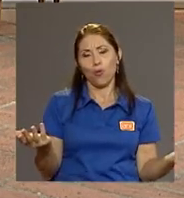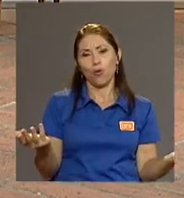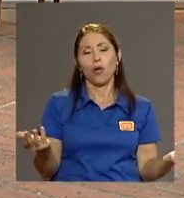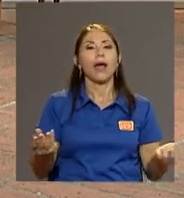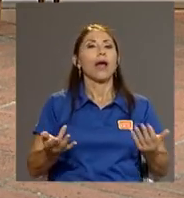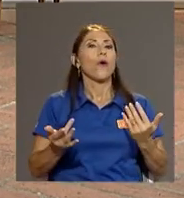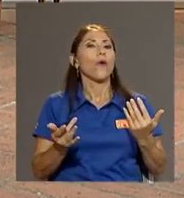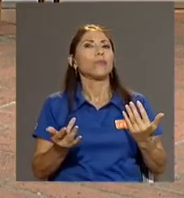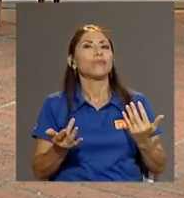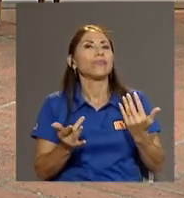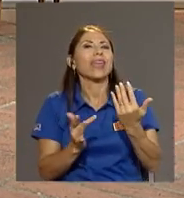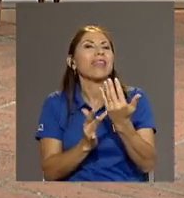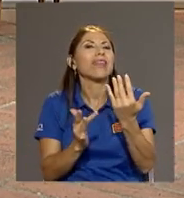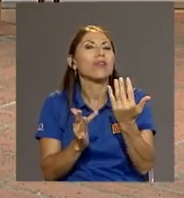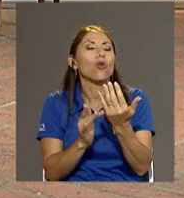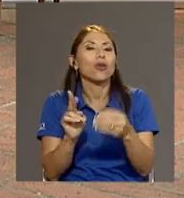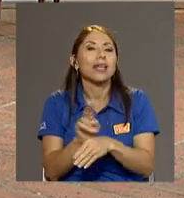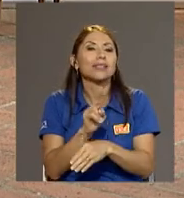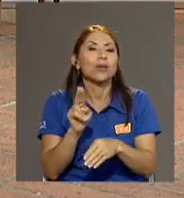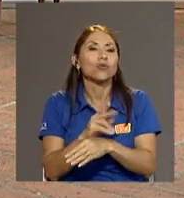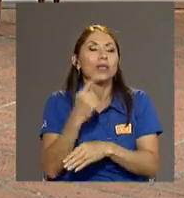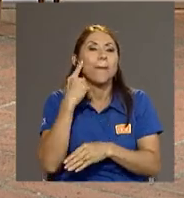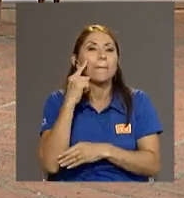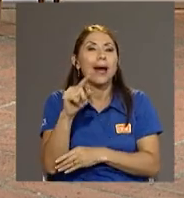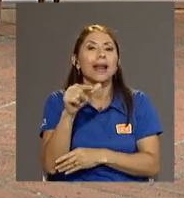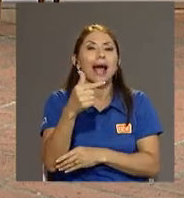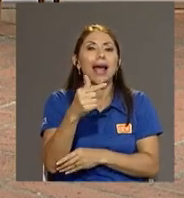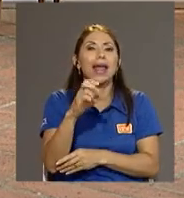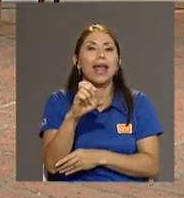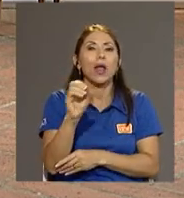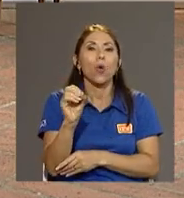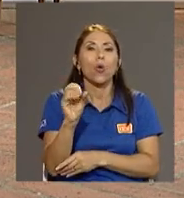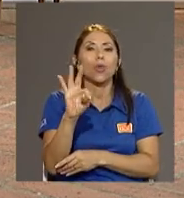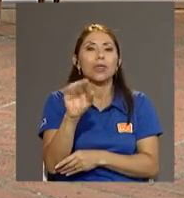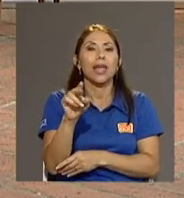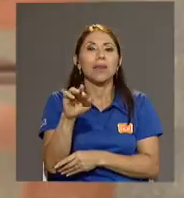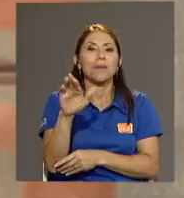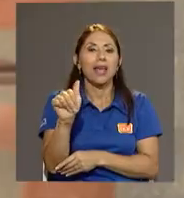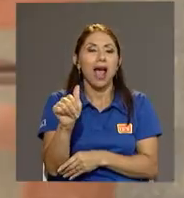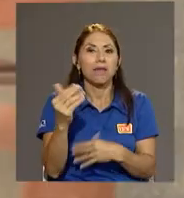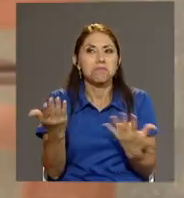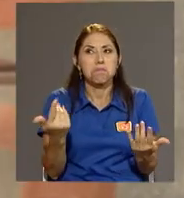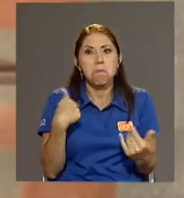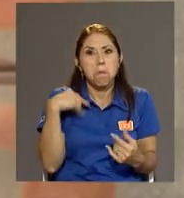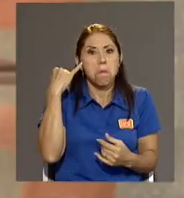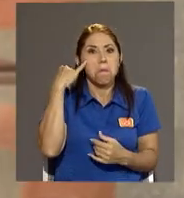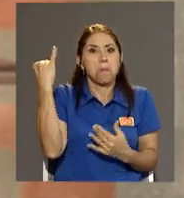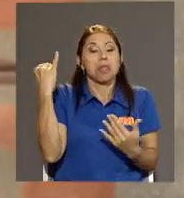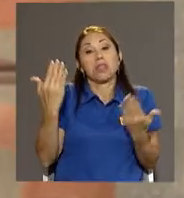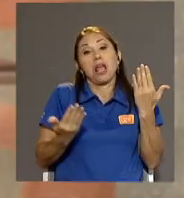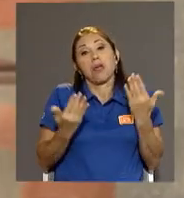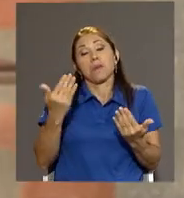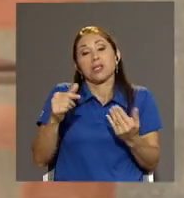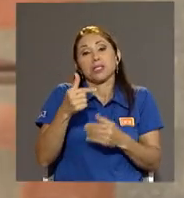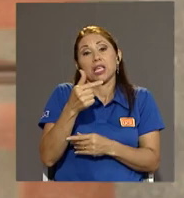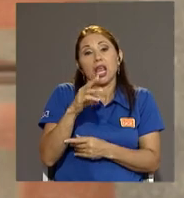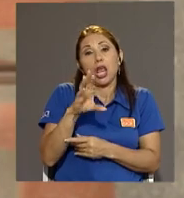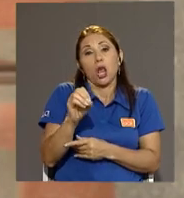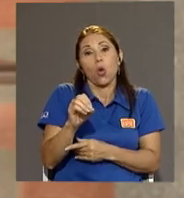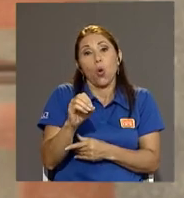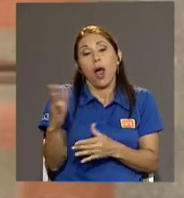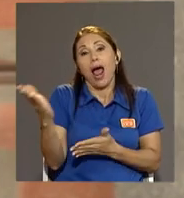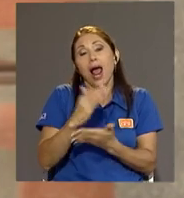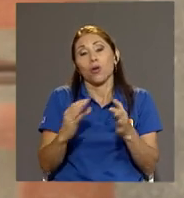¿qué tecnología se usa para una geotérmica? Ni la más remota idea, excepto que por geo debe tener algo que ver con geología, claro, pero